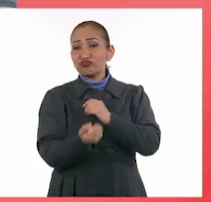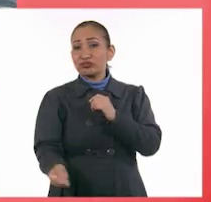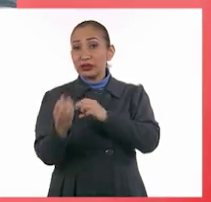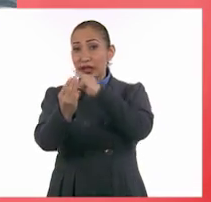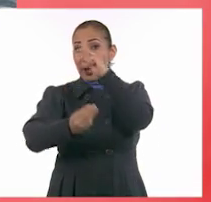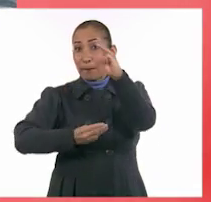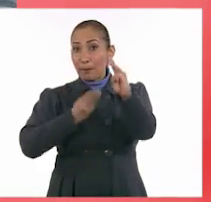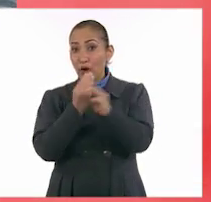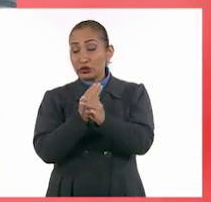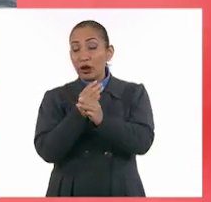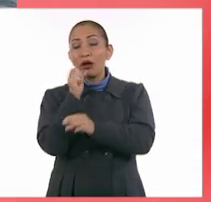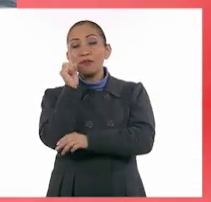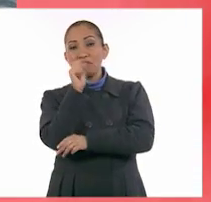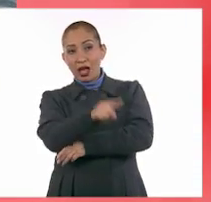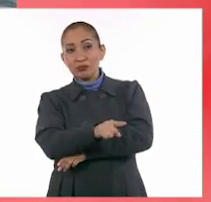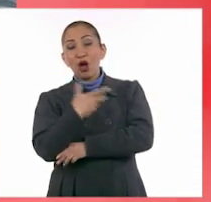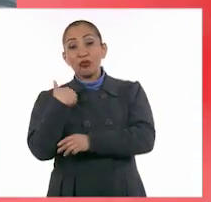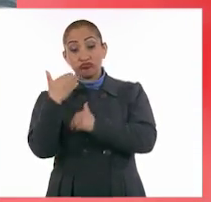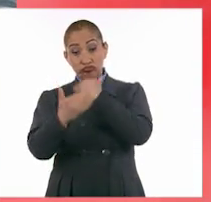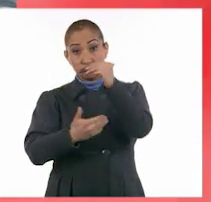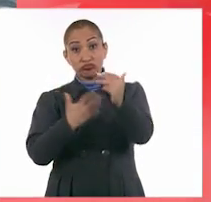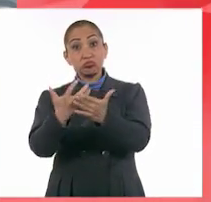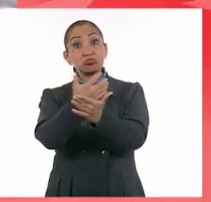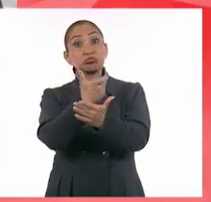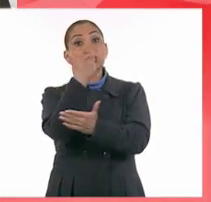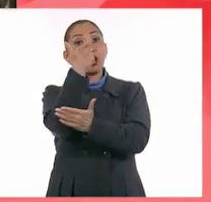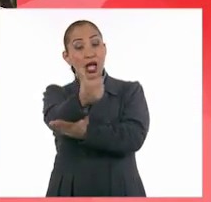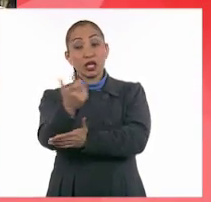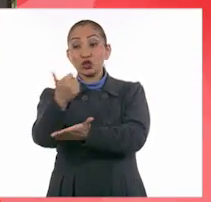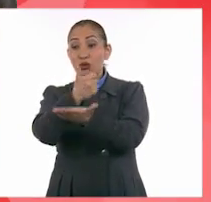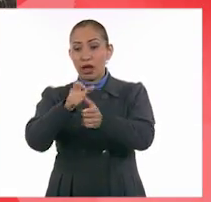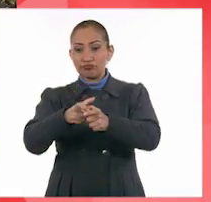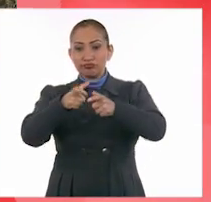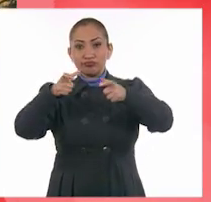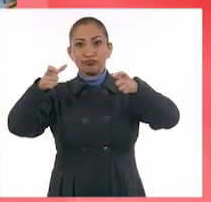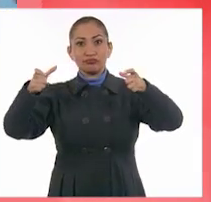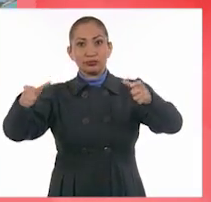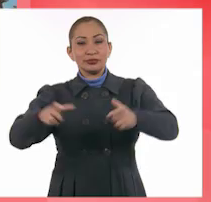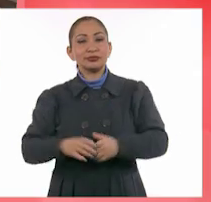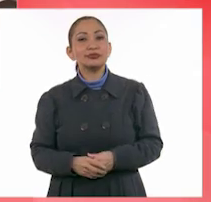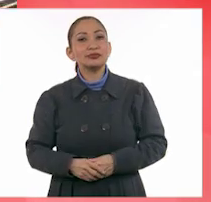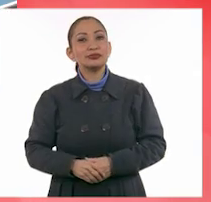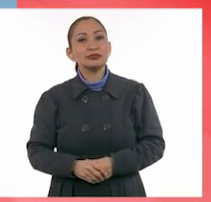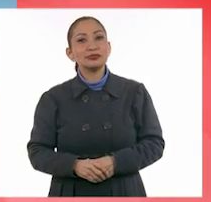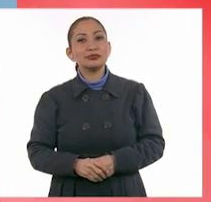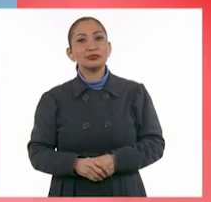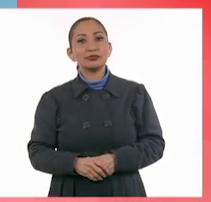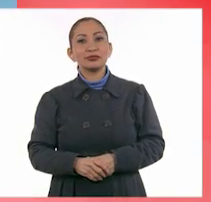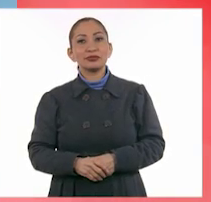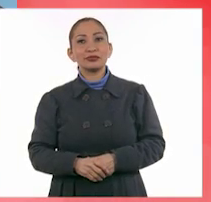alrededor del mundo, la cual trajo un desarrollo económico y urbano al poblado.